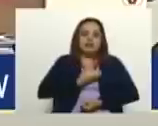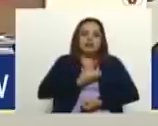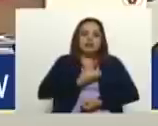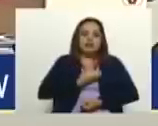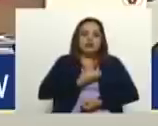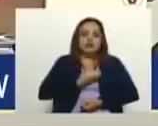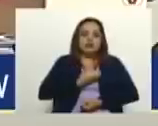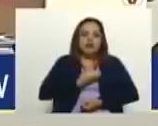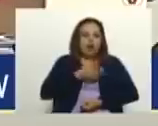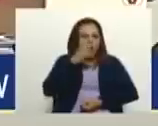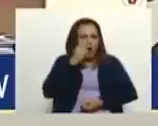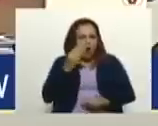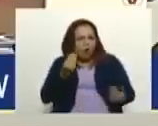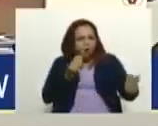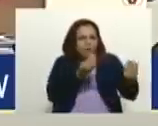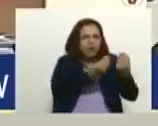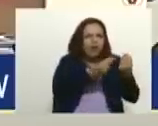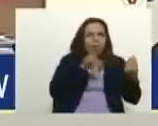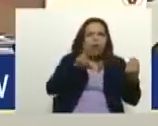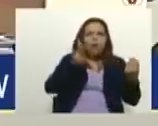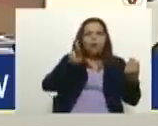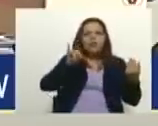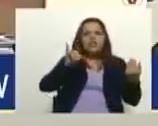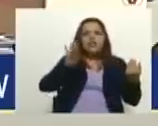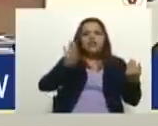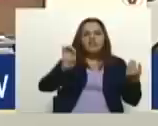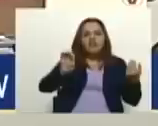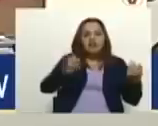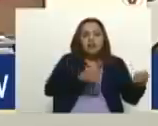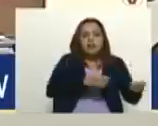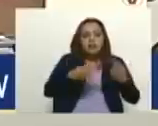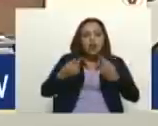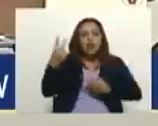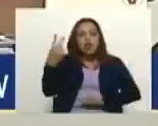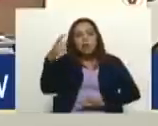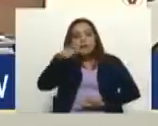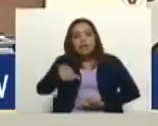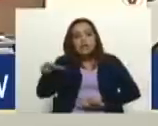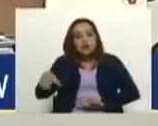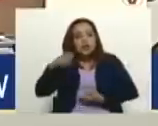Uribe le mandó 2 asesores para la seguridad.